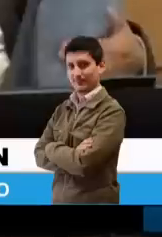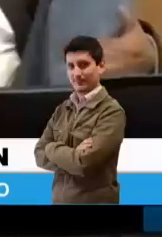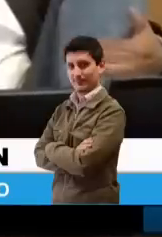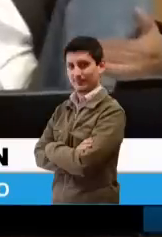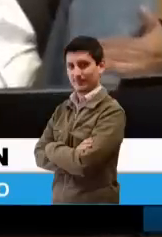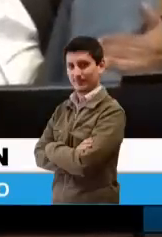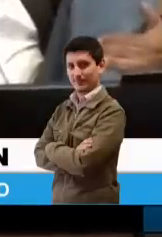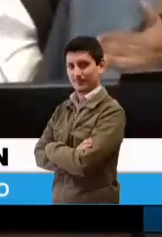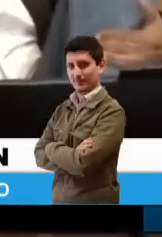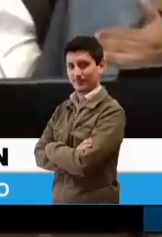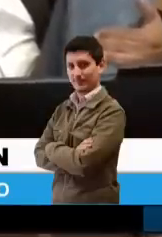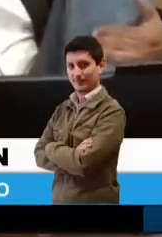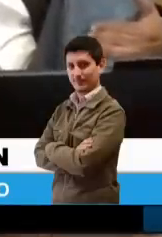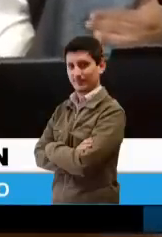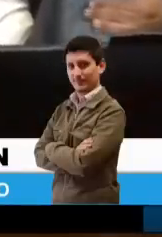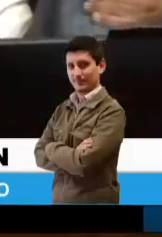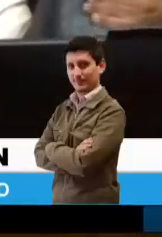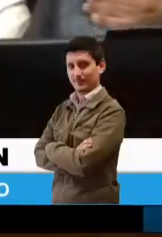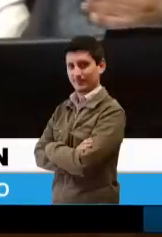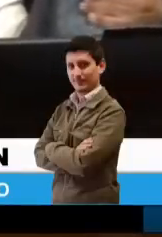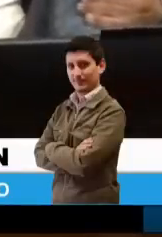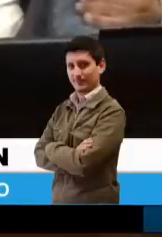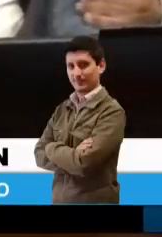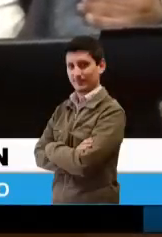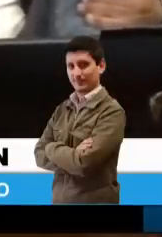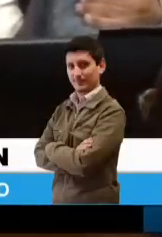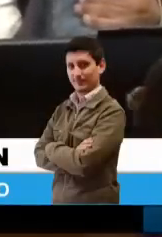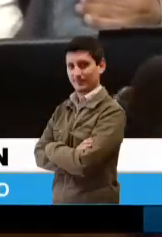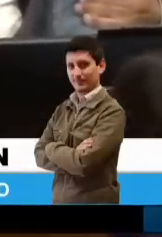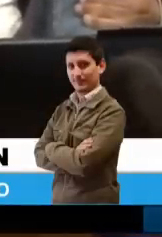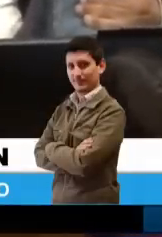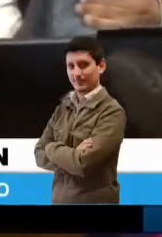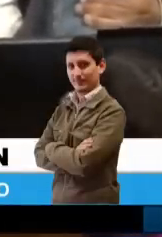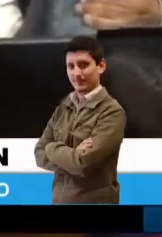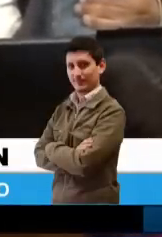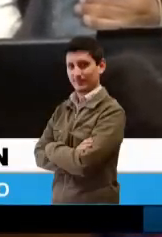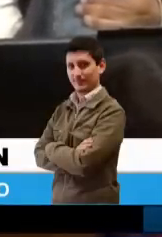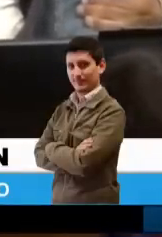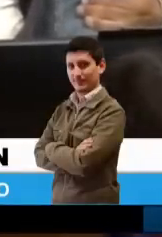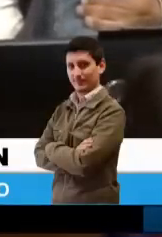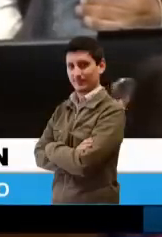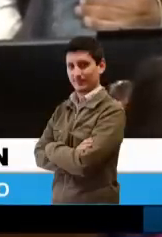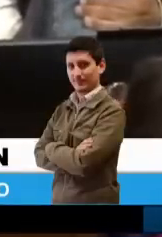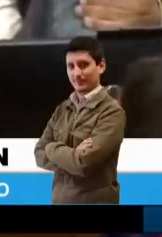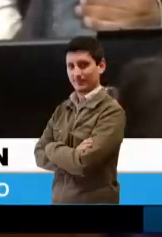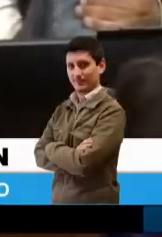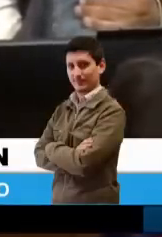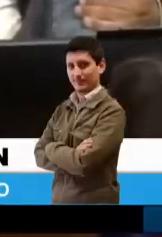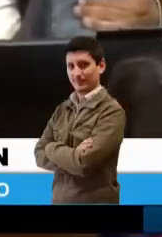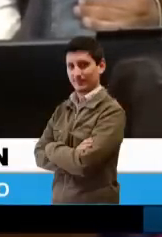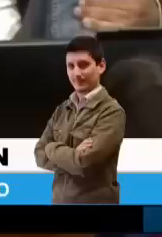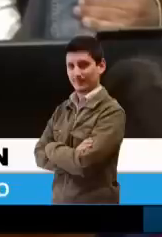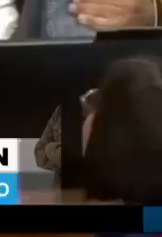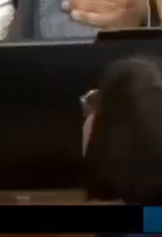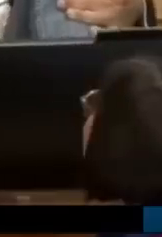quizás también podría ir una manera de aplacar este golpe, este duro golpe que ha sufrido el gobierno. Katy, Tomás, buenos días. Gracias. Chao, Gonzalo.